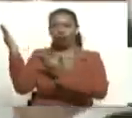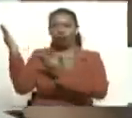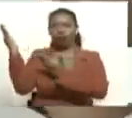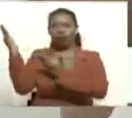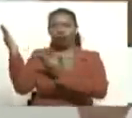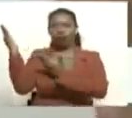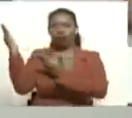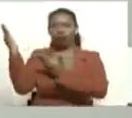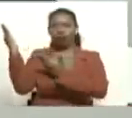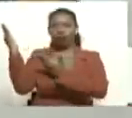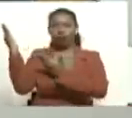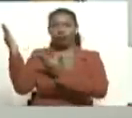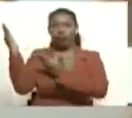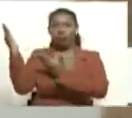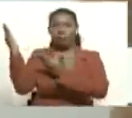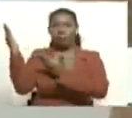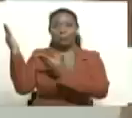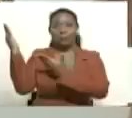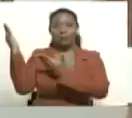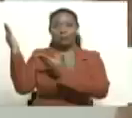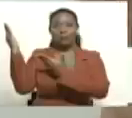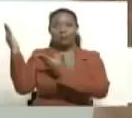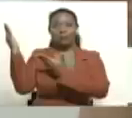Gracias, presidente Trump.